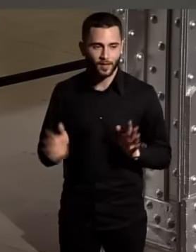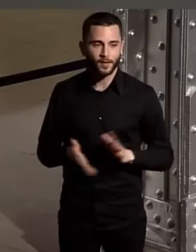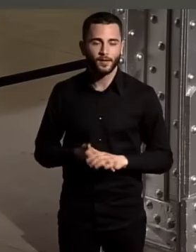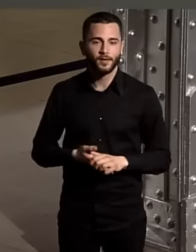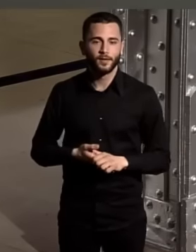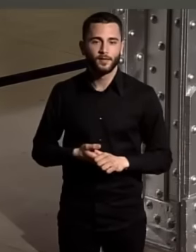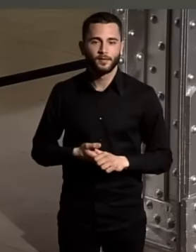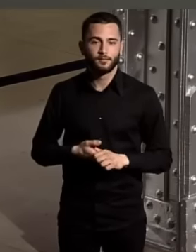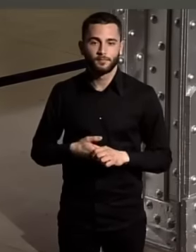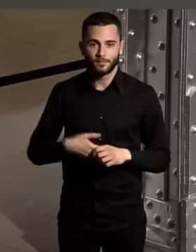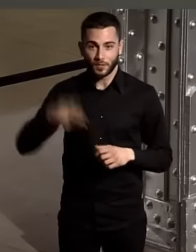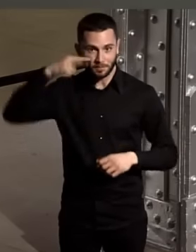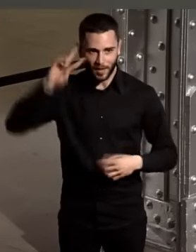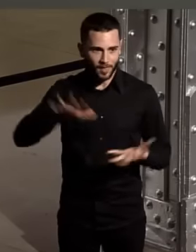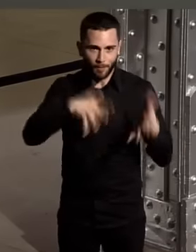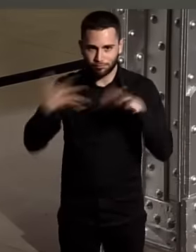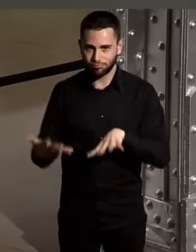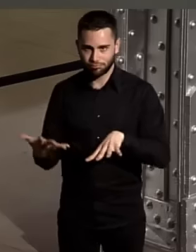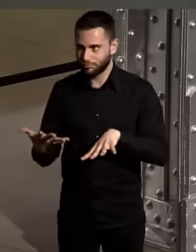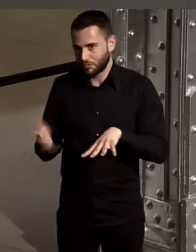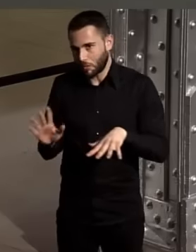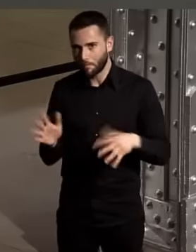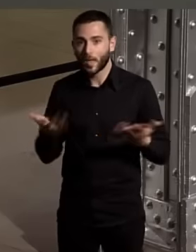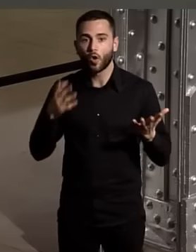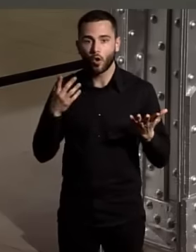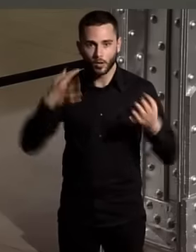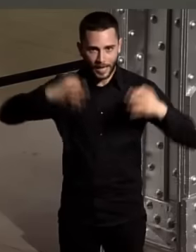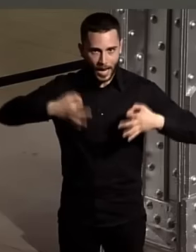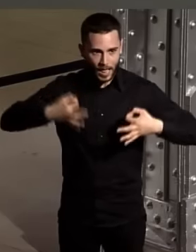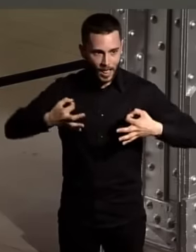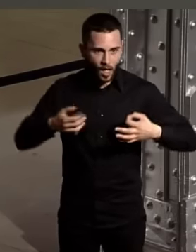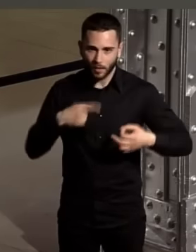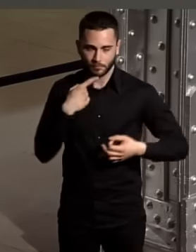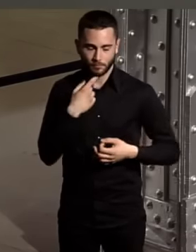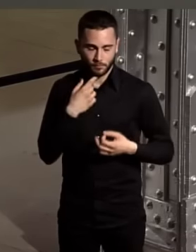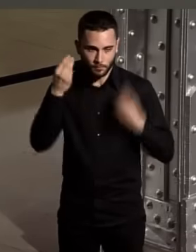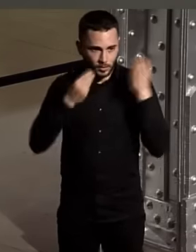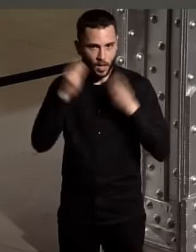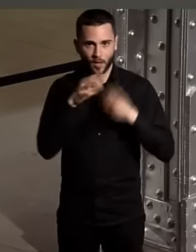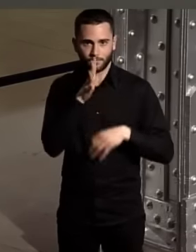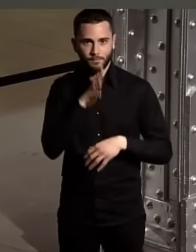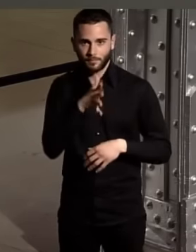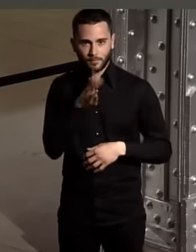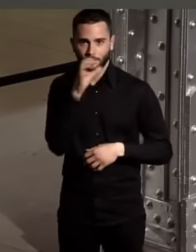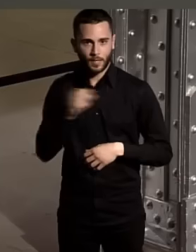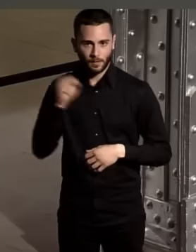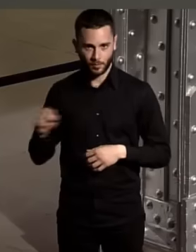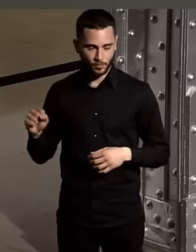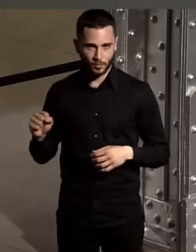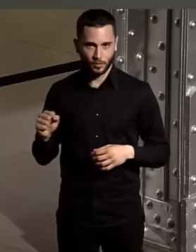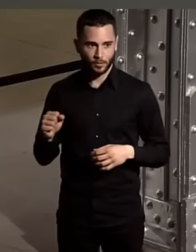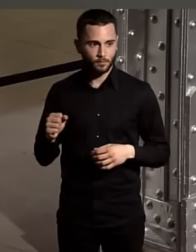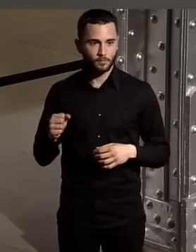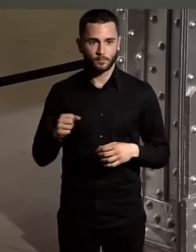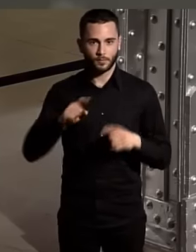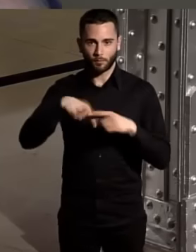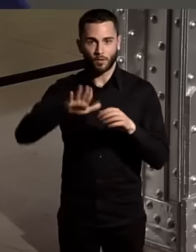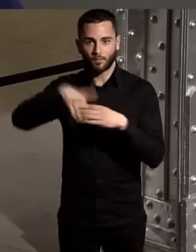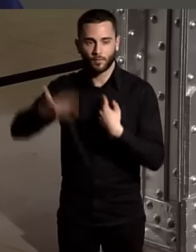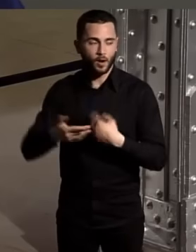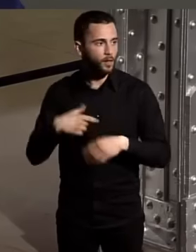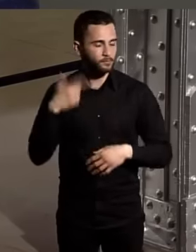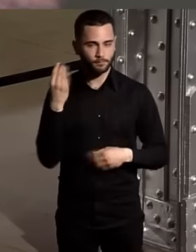te digo que fue una experiencia transformadora pero realmente dices ostras qué maravilla no O sea sales de ahí con con otra visión